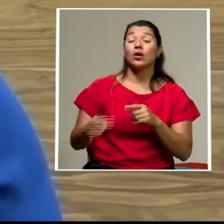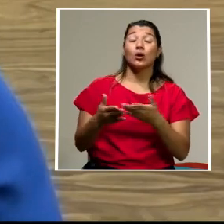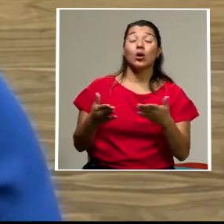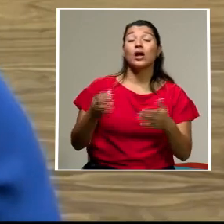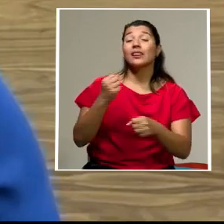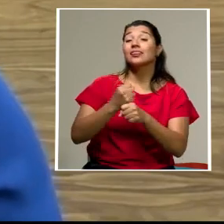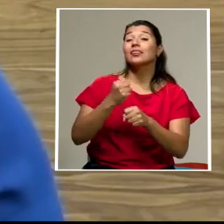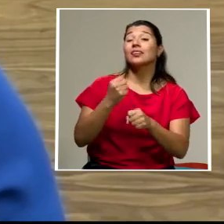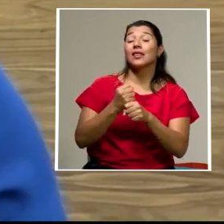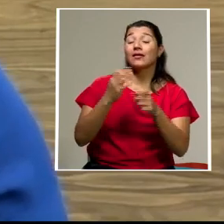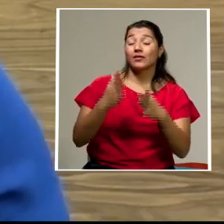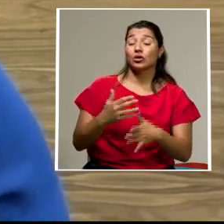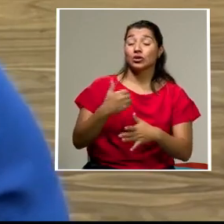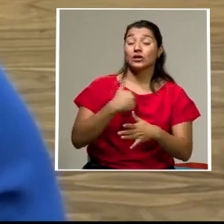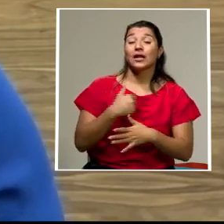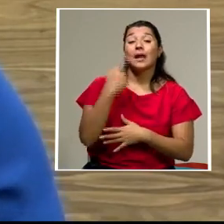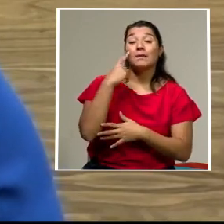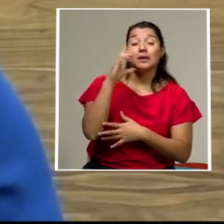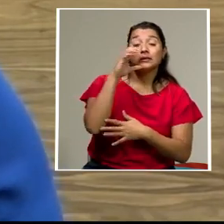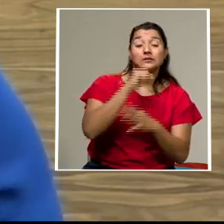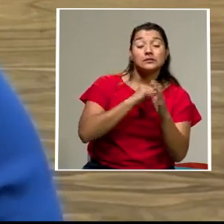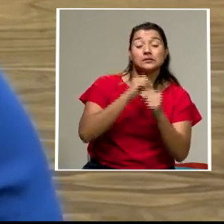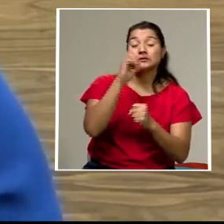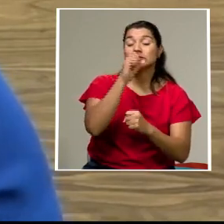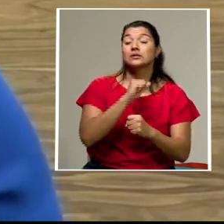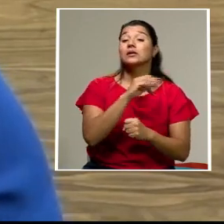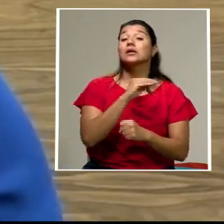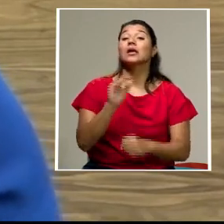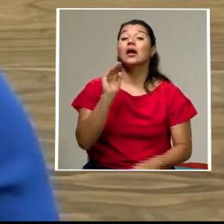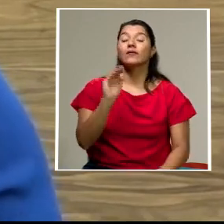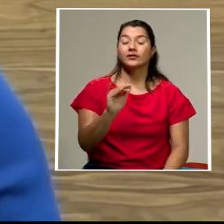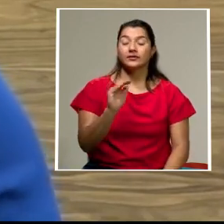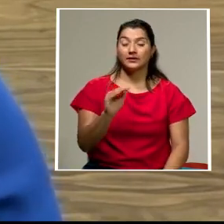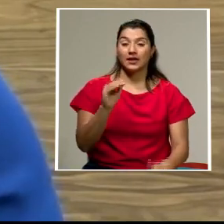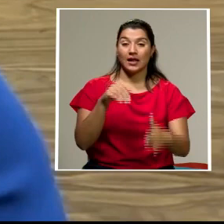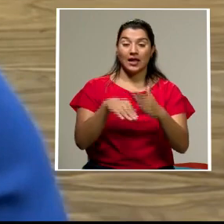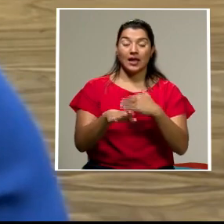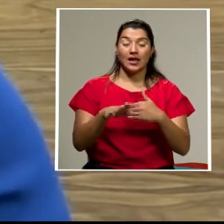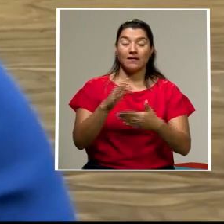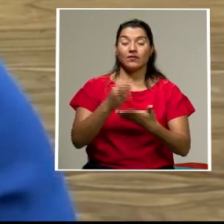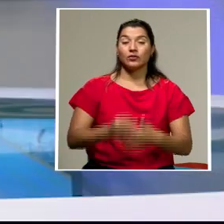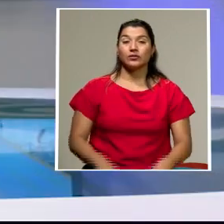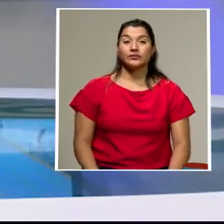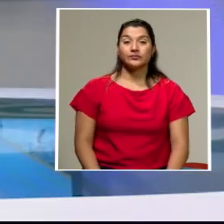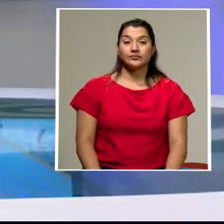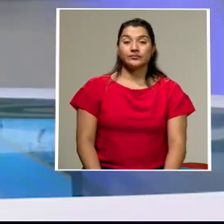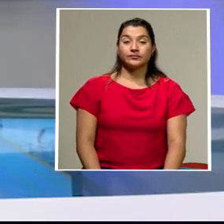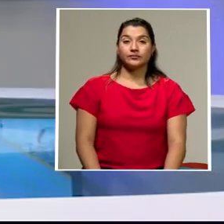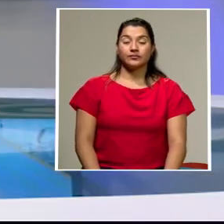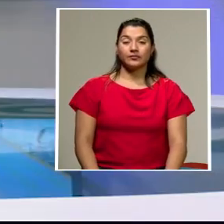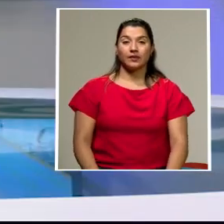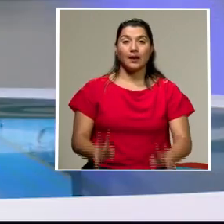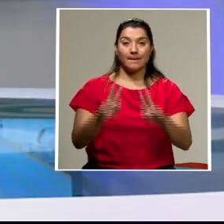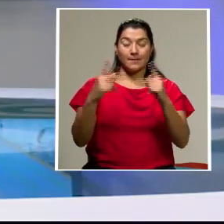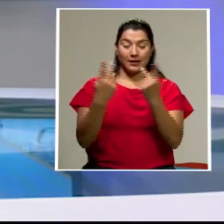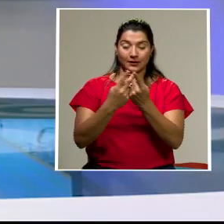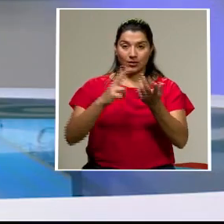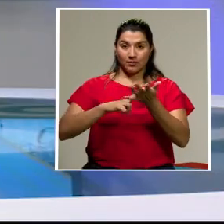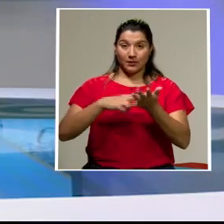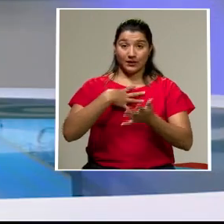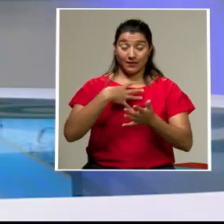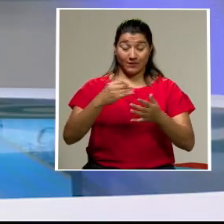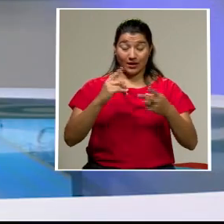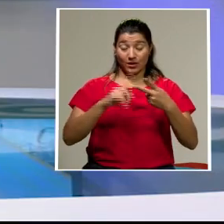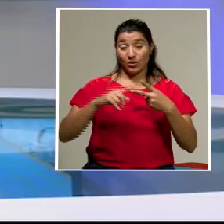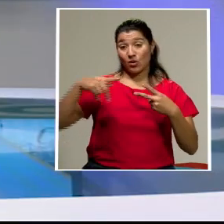suficiente para detectar y reportar las actividades que suelen darse en las zonas fronterizas. El Partido Liberación Nacional y la Unidad